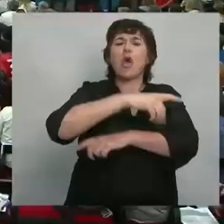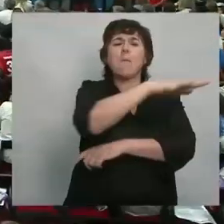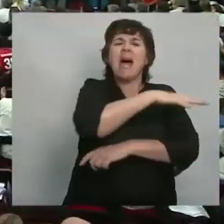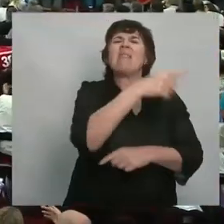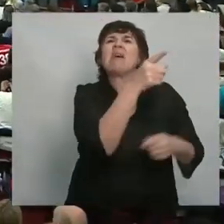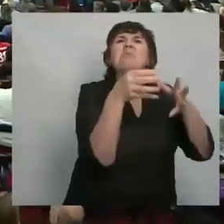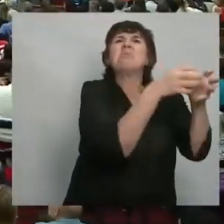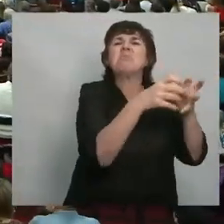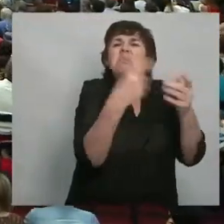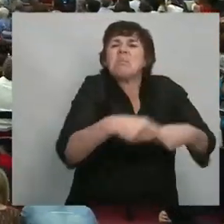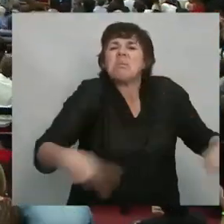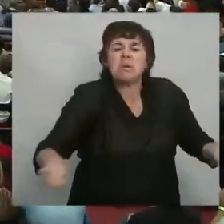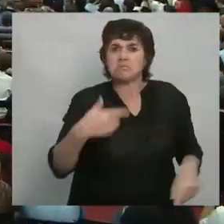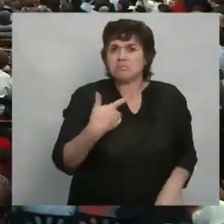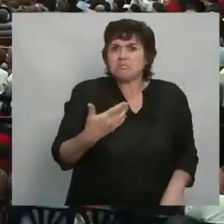qué.